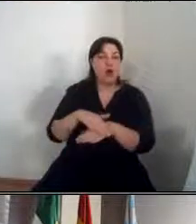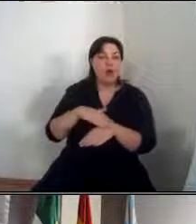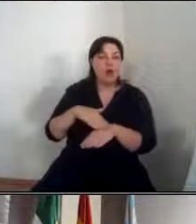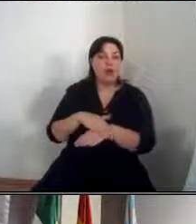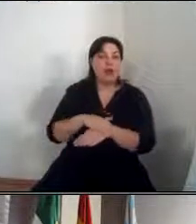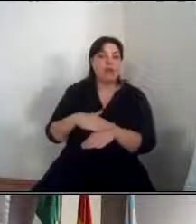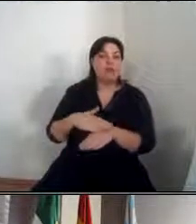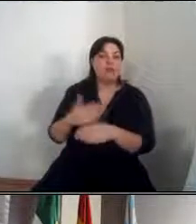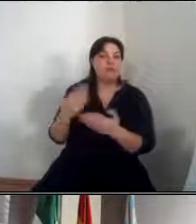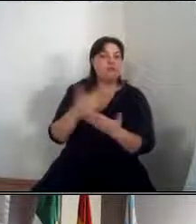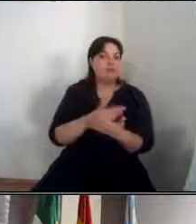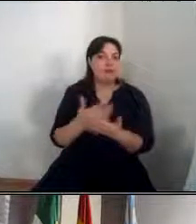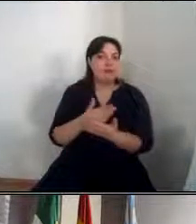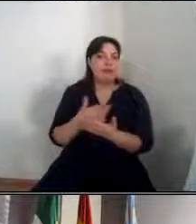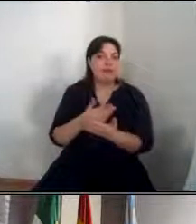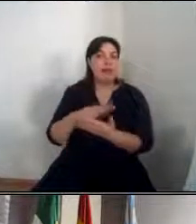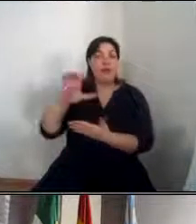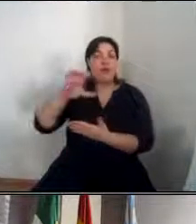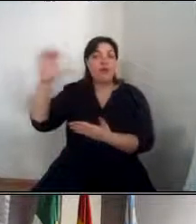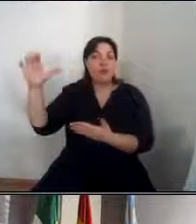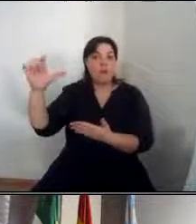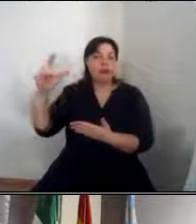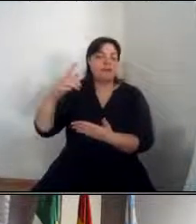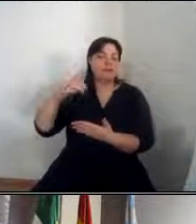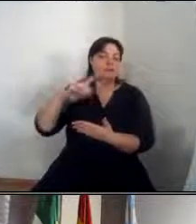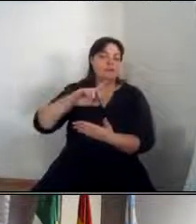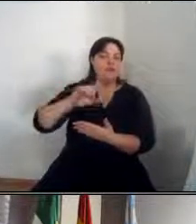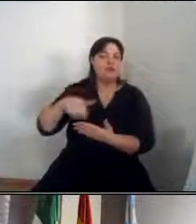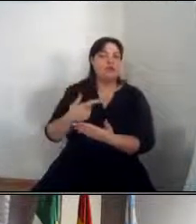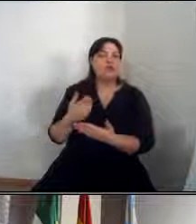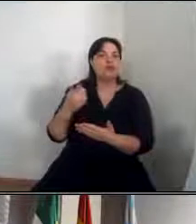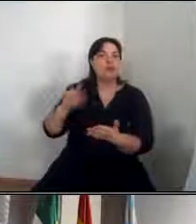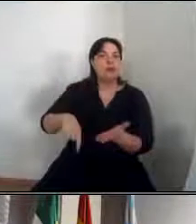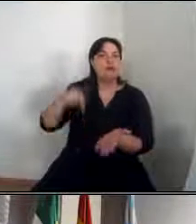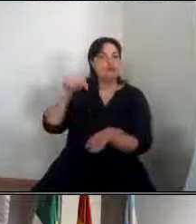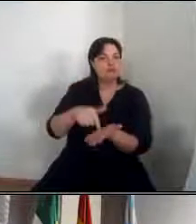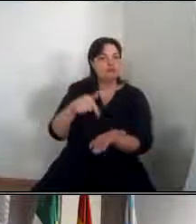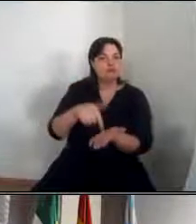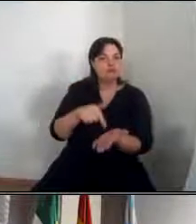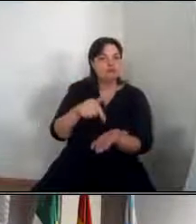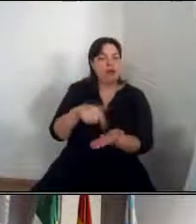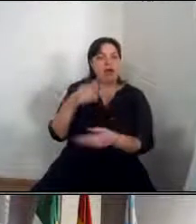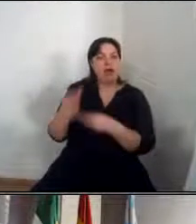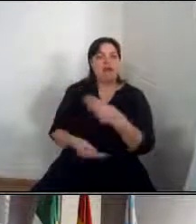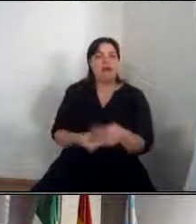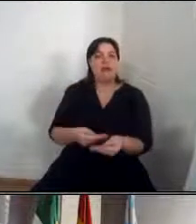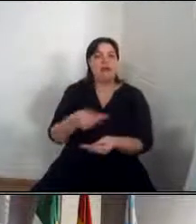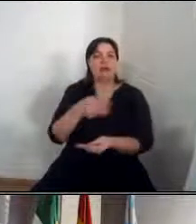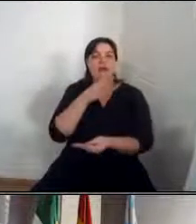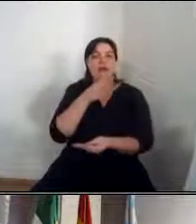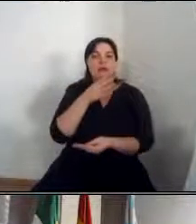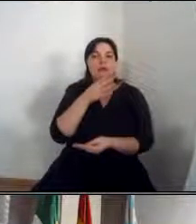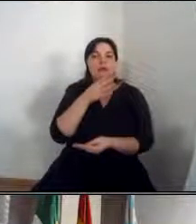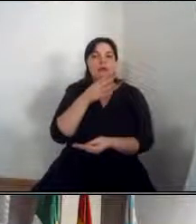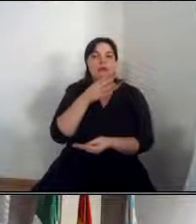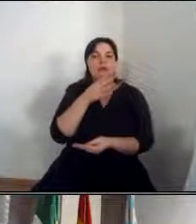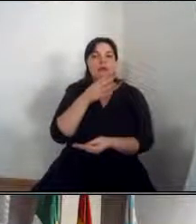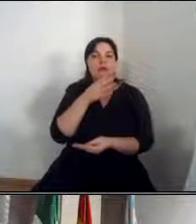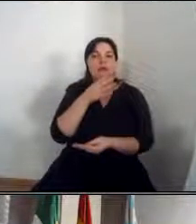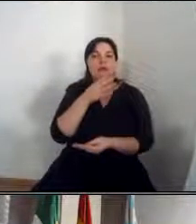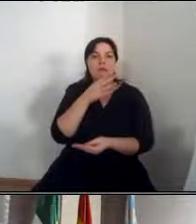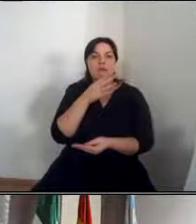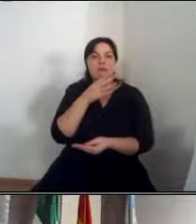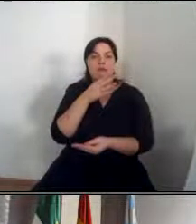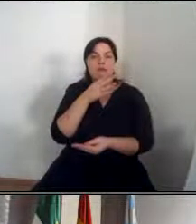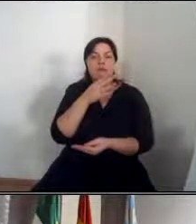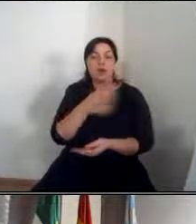intermedios de toda Europa, también hemos hecho nuestras reivindicaciones porque el que acaba o el que ha acabado en estos momentos que